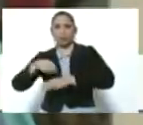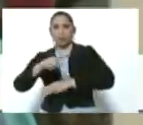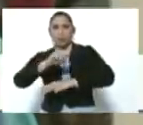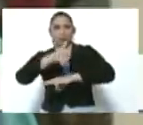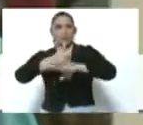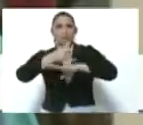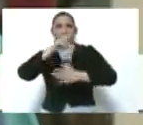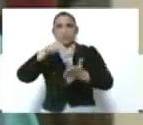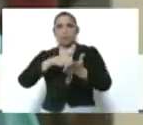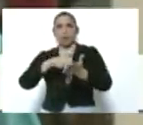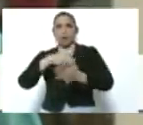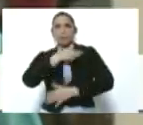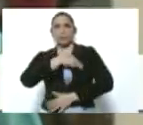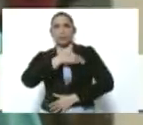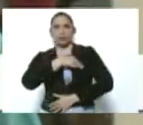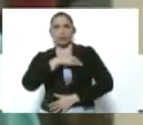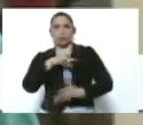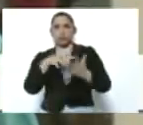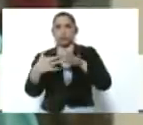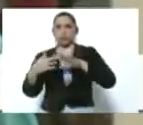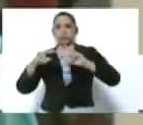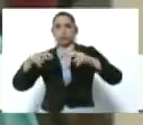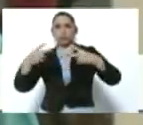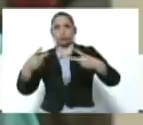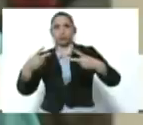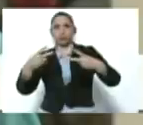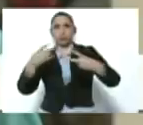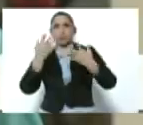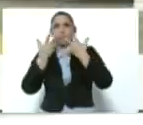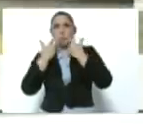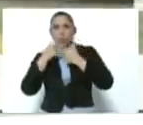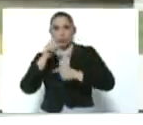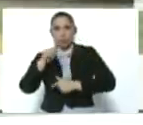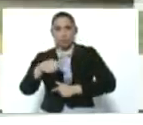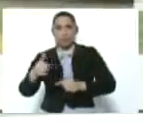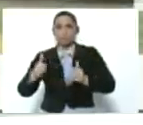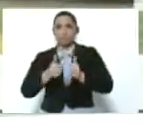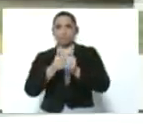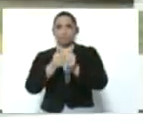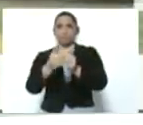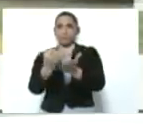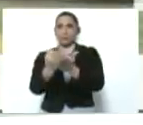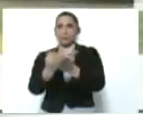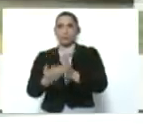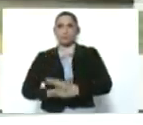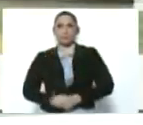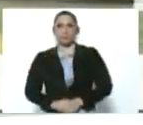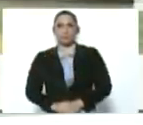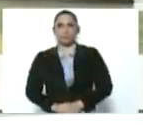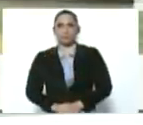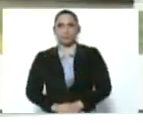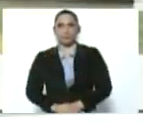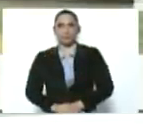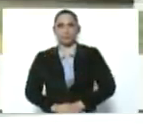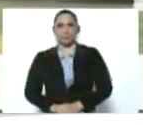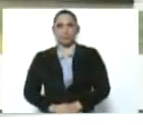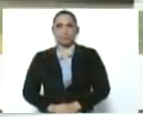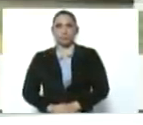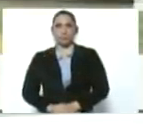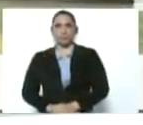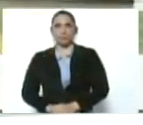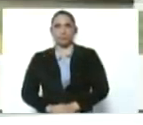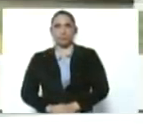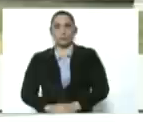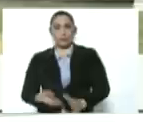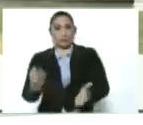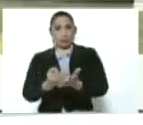nacional de la misión barrio nuevo barrio tricolor y también nos acompaña siempre presente y siempre